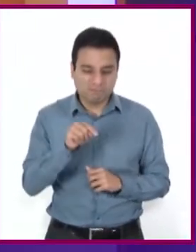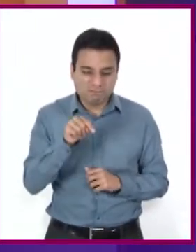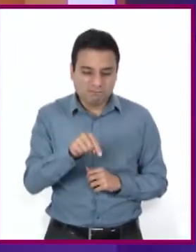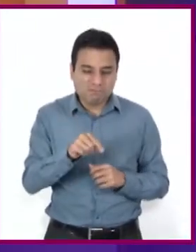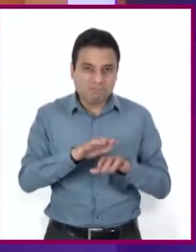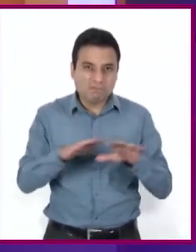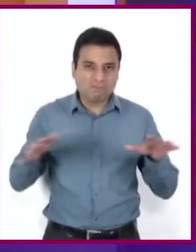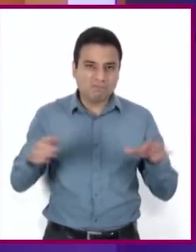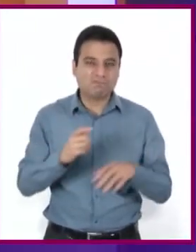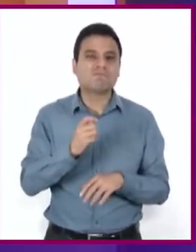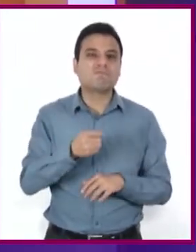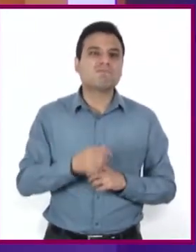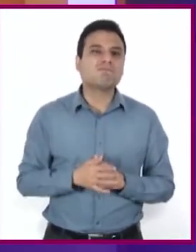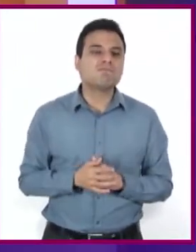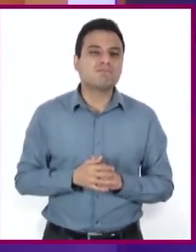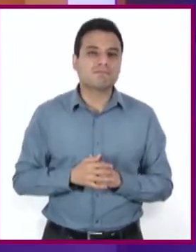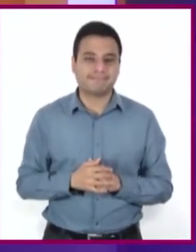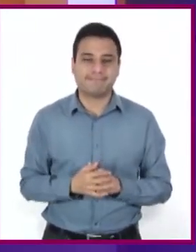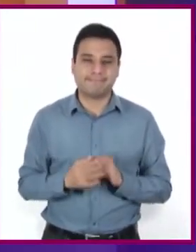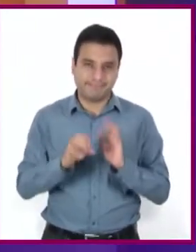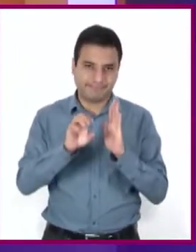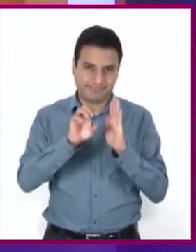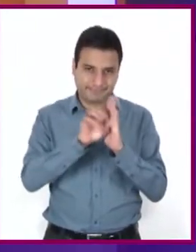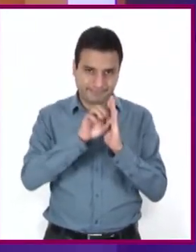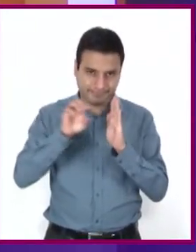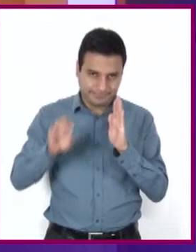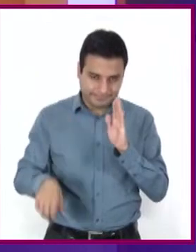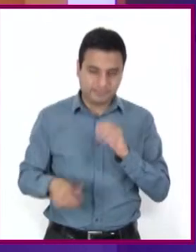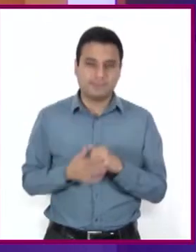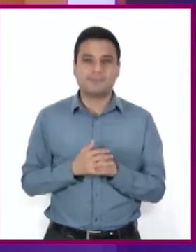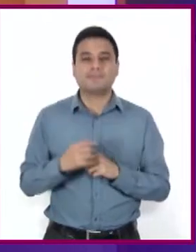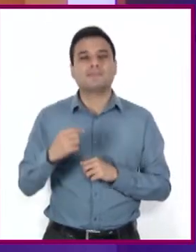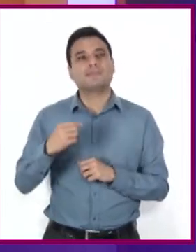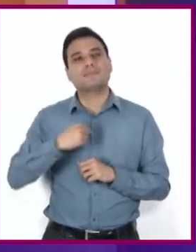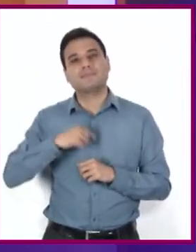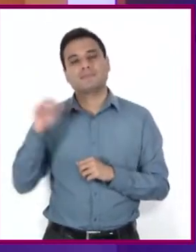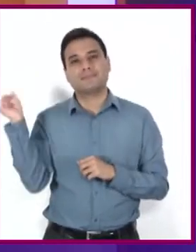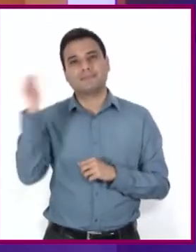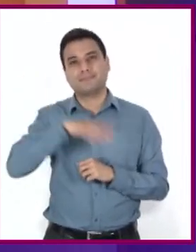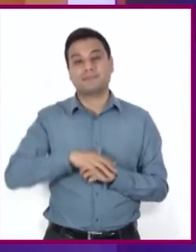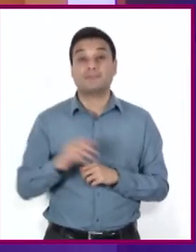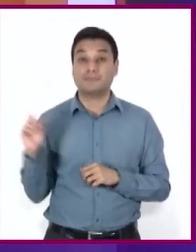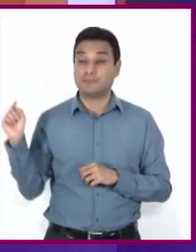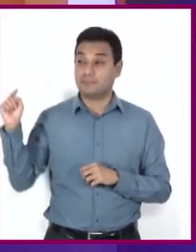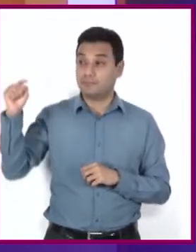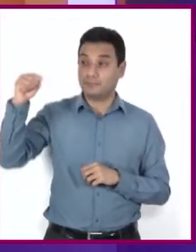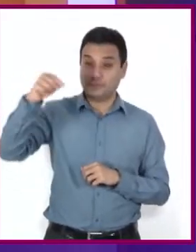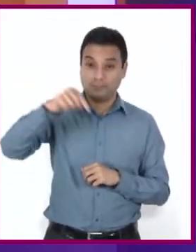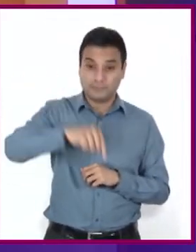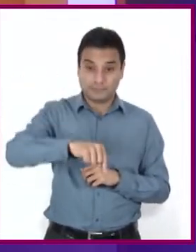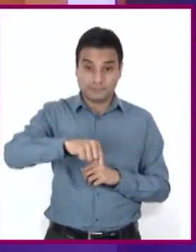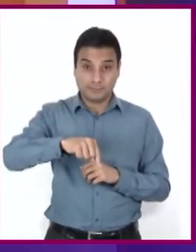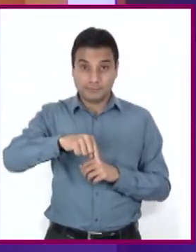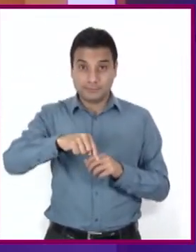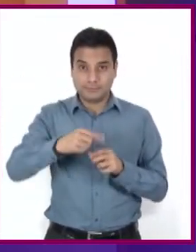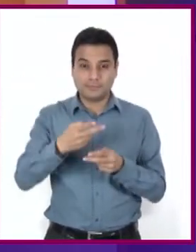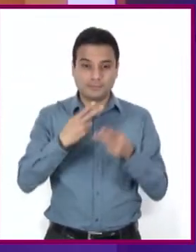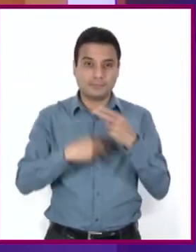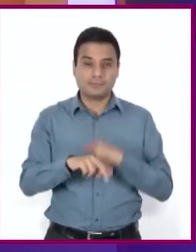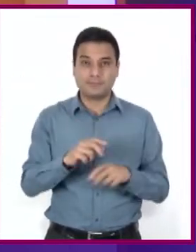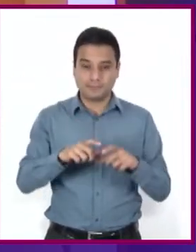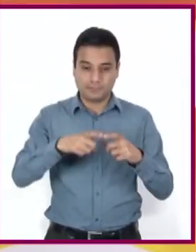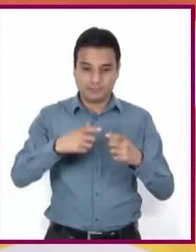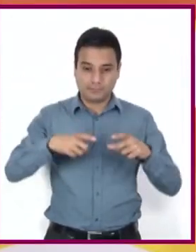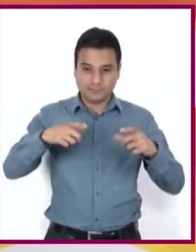Cuando lanzamos una piedra a un estanque, se forman círculos concéntricos en la superficie del agua.